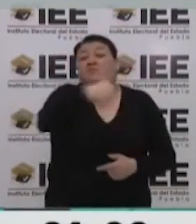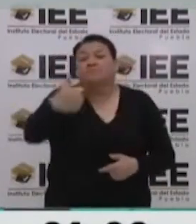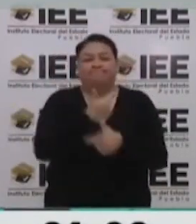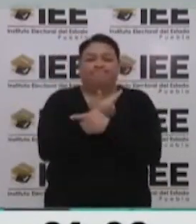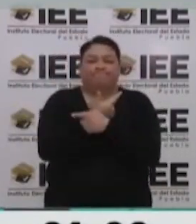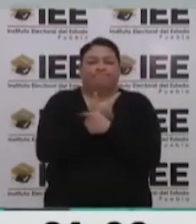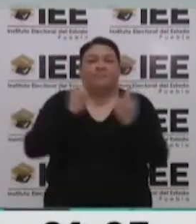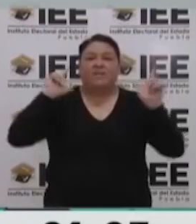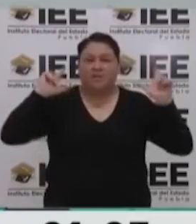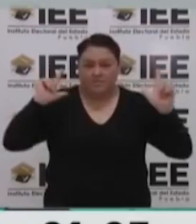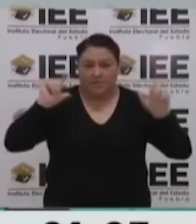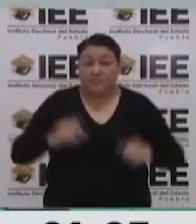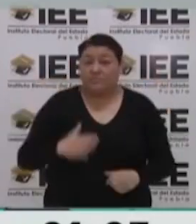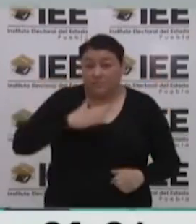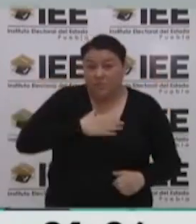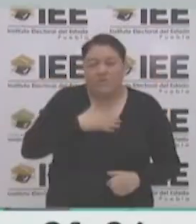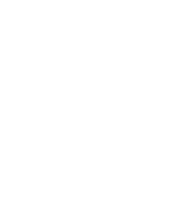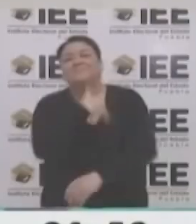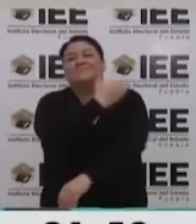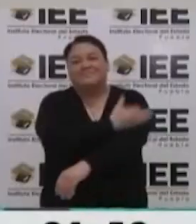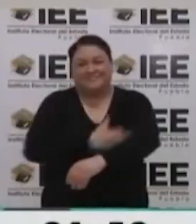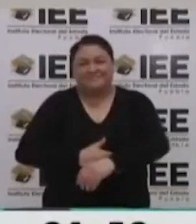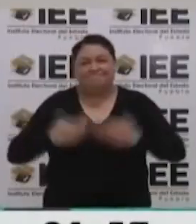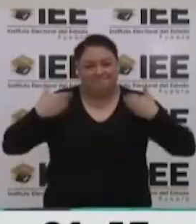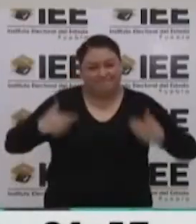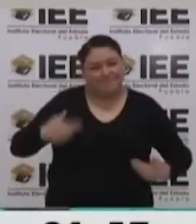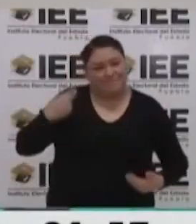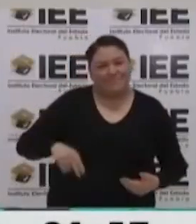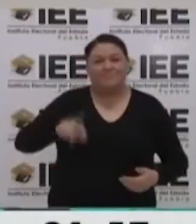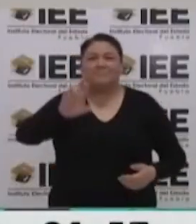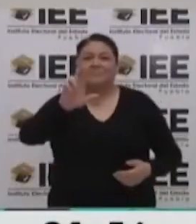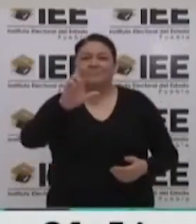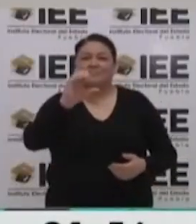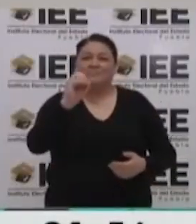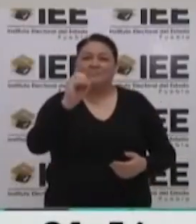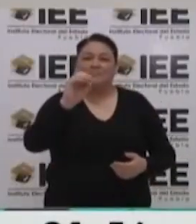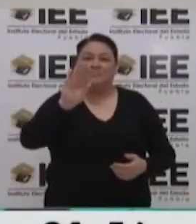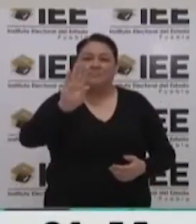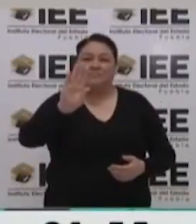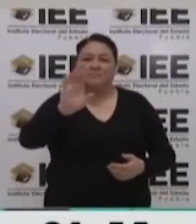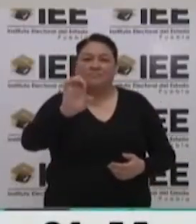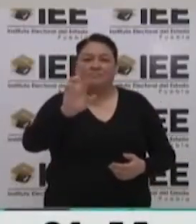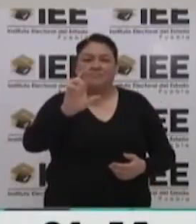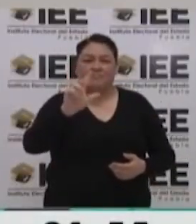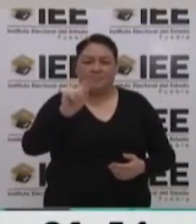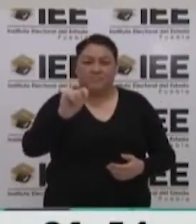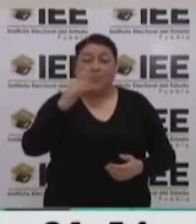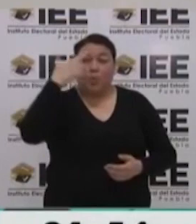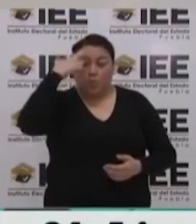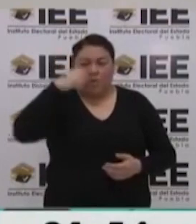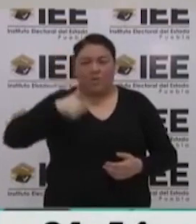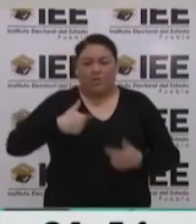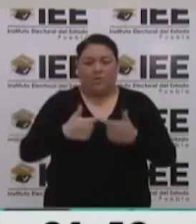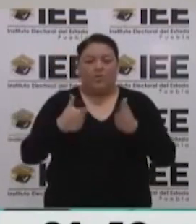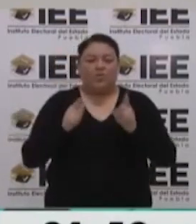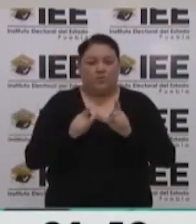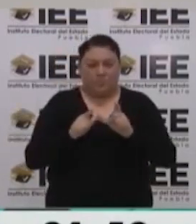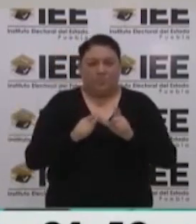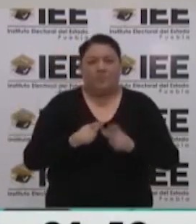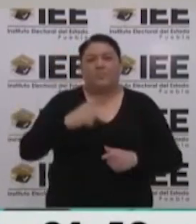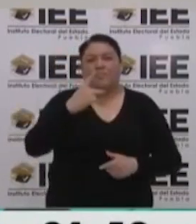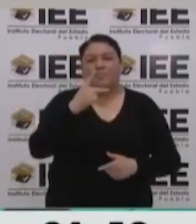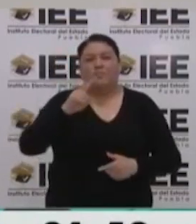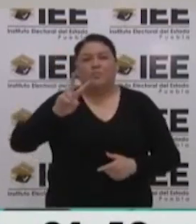uno de los ciudadanos soy incluyente de todos los soy roberto ruiz esparza candidato el partido verde y lo primero que quiero hacer es